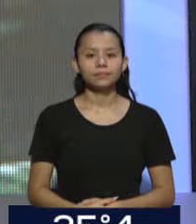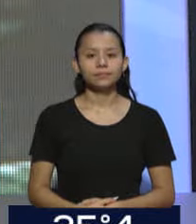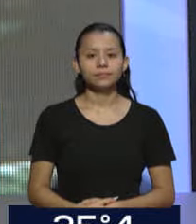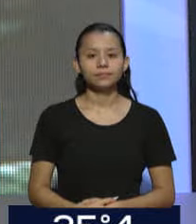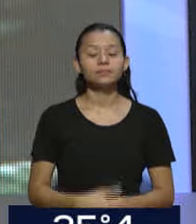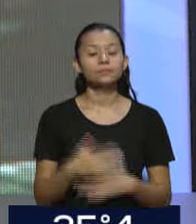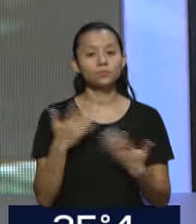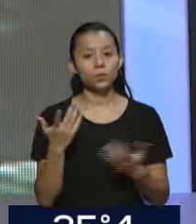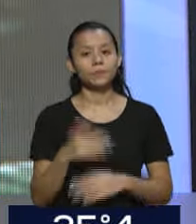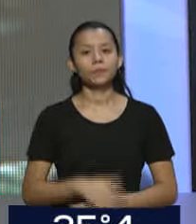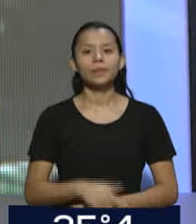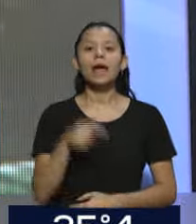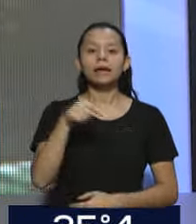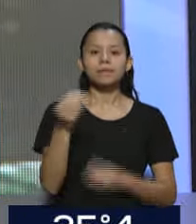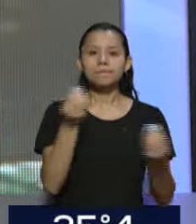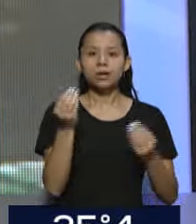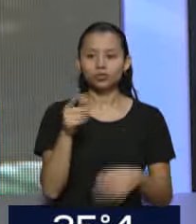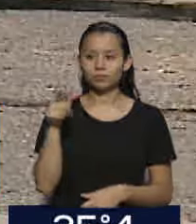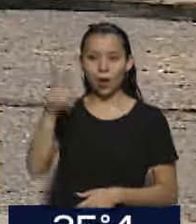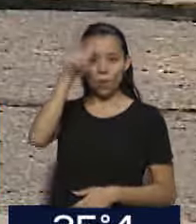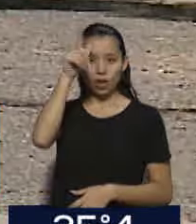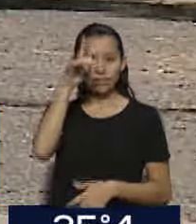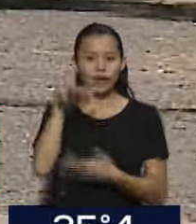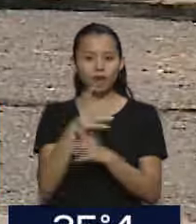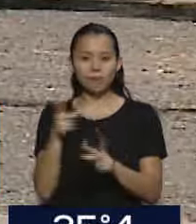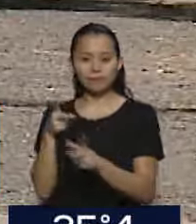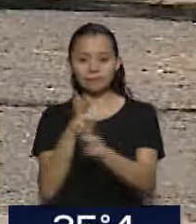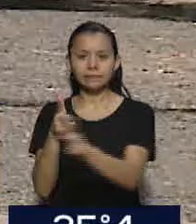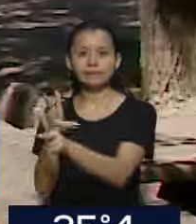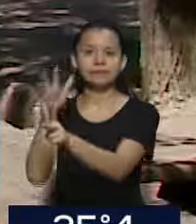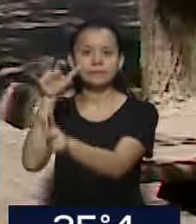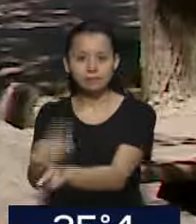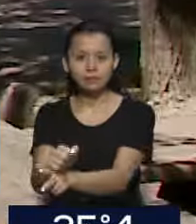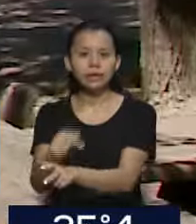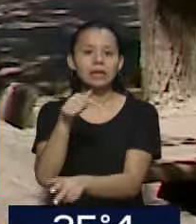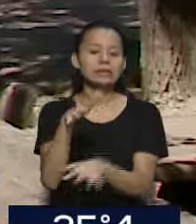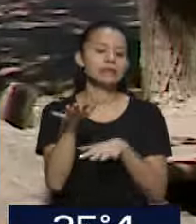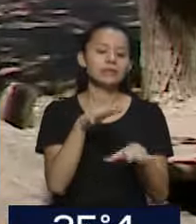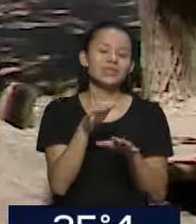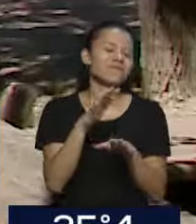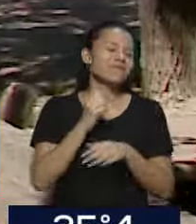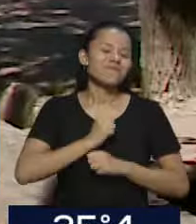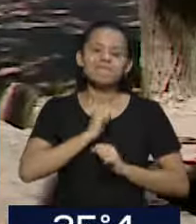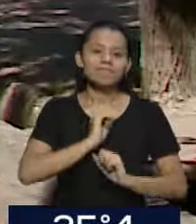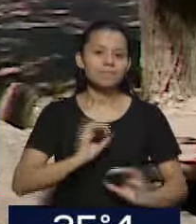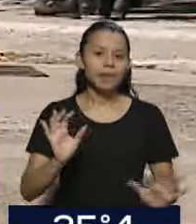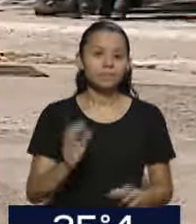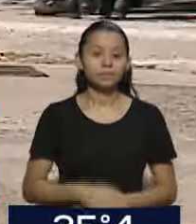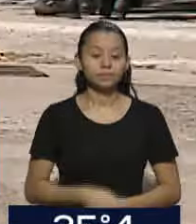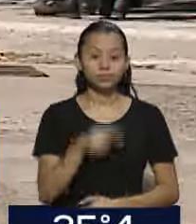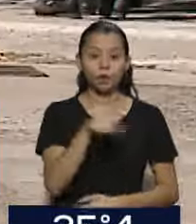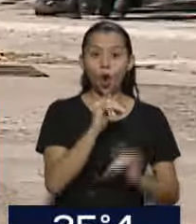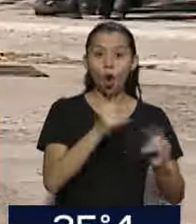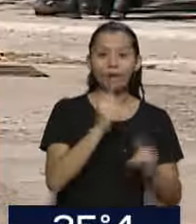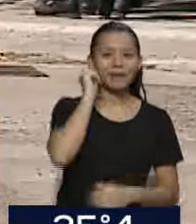cuenta, ¿no?, de una persecución policial que terminó con el peor desenlace. Una víctima fatal de tan solo